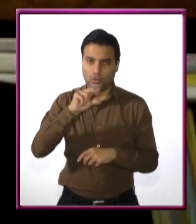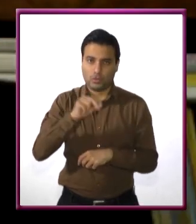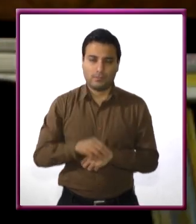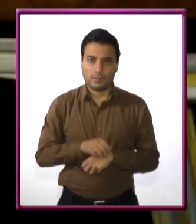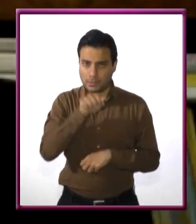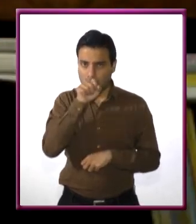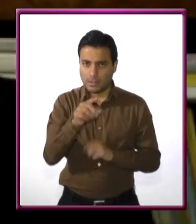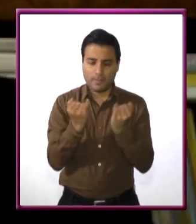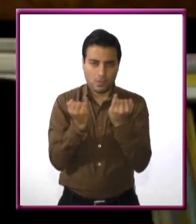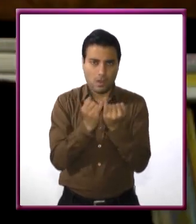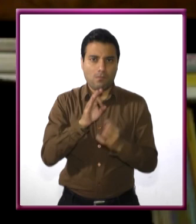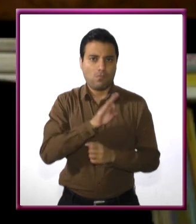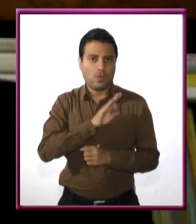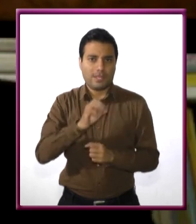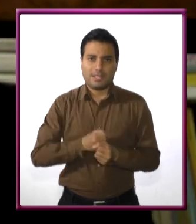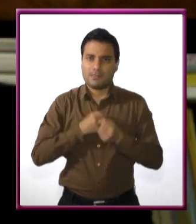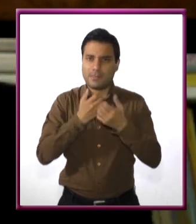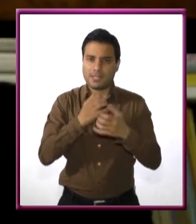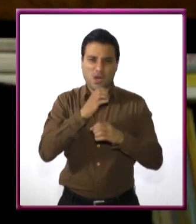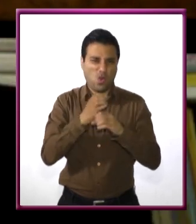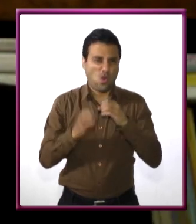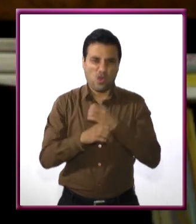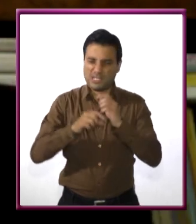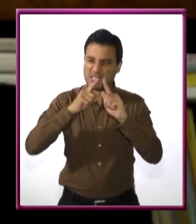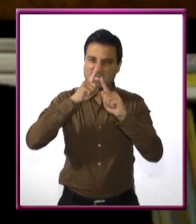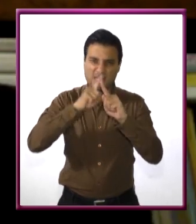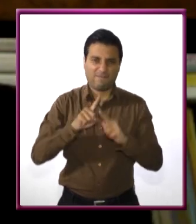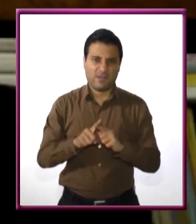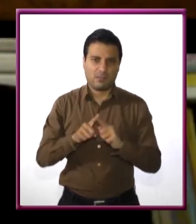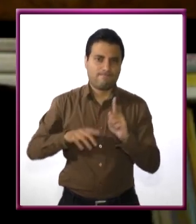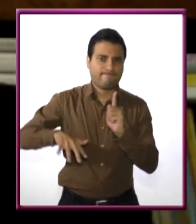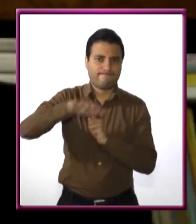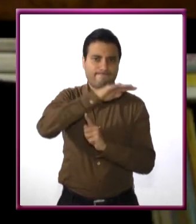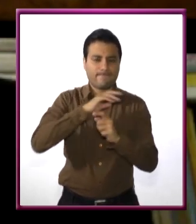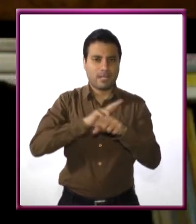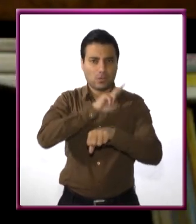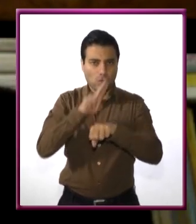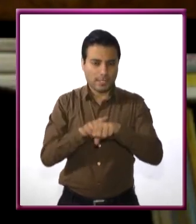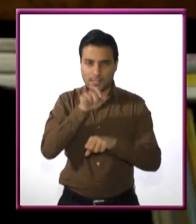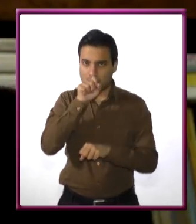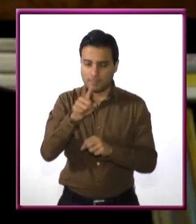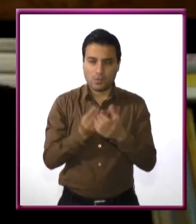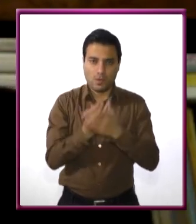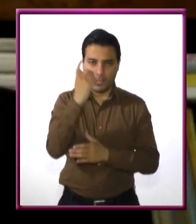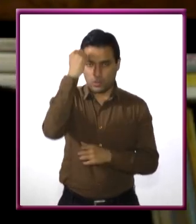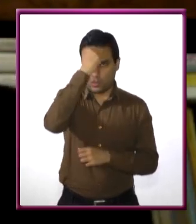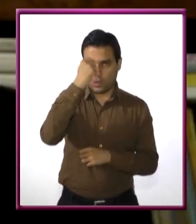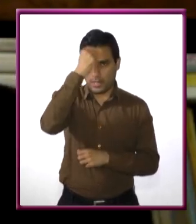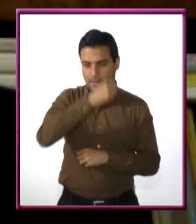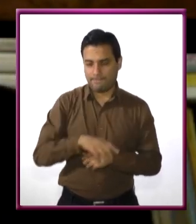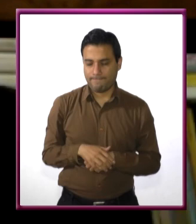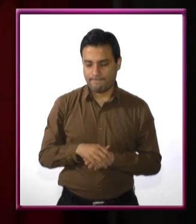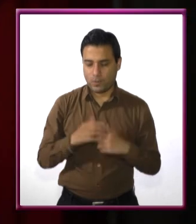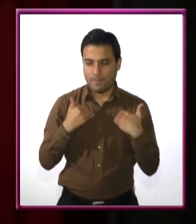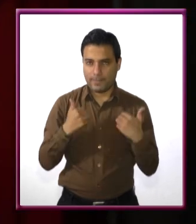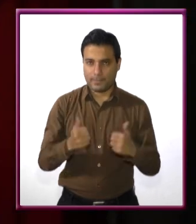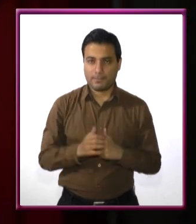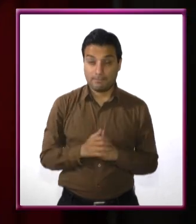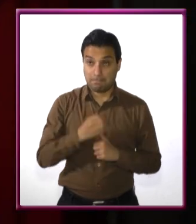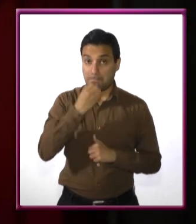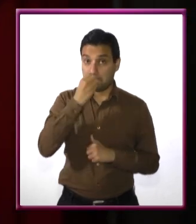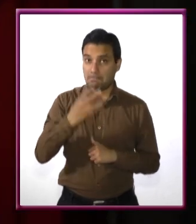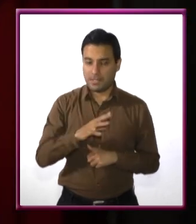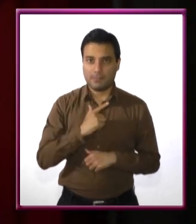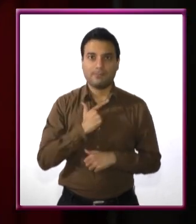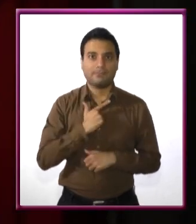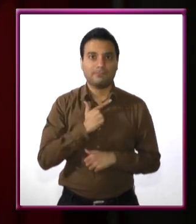permiten expresar cosas profundas sobre la naturaleza e incluso concebir nuevas teorías.